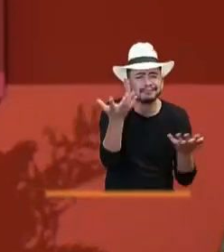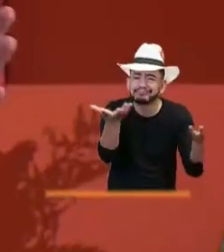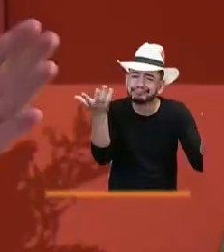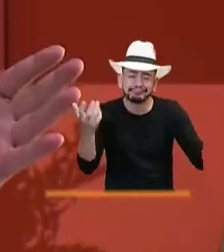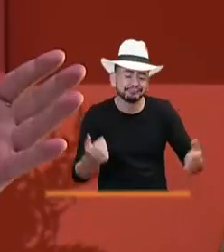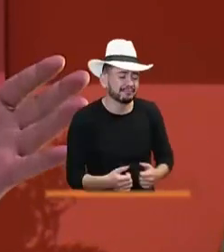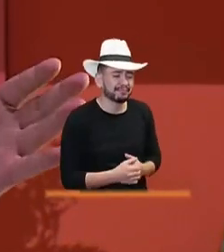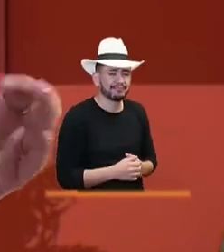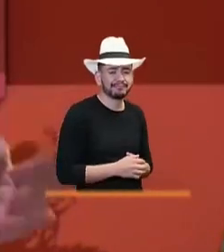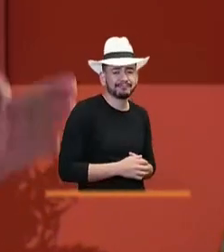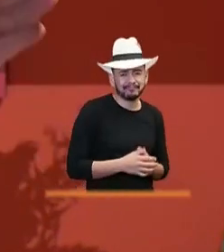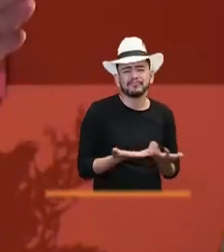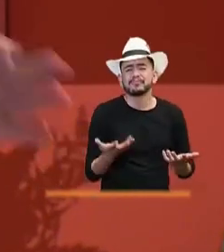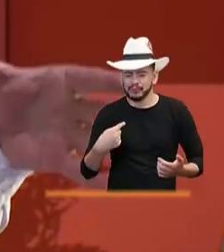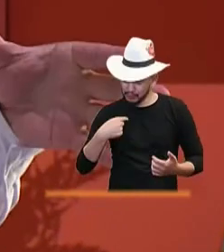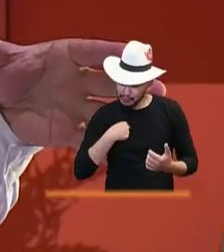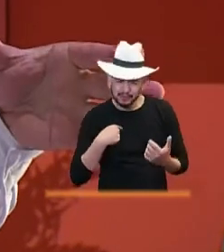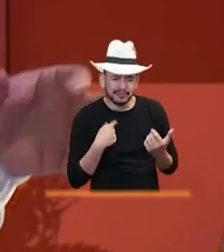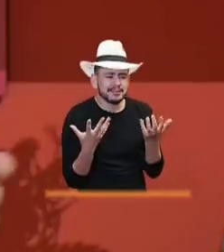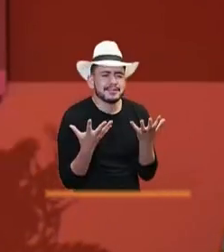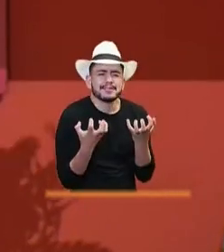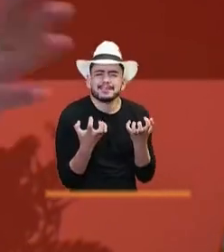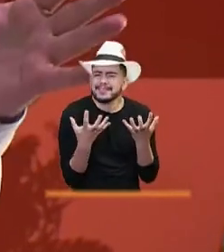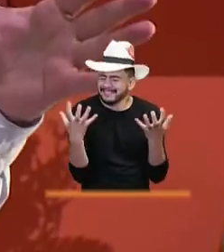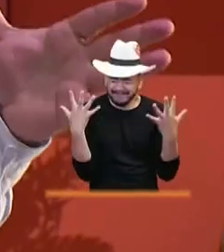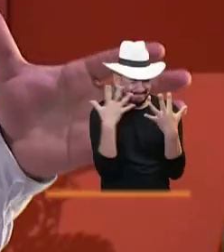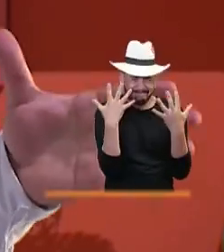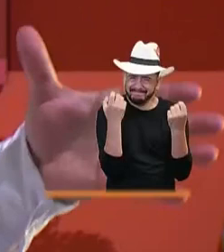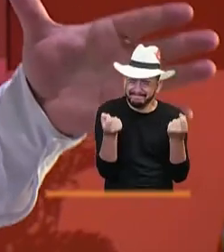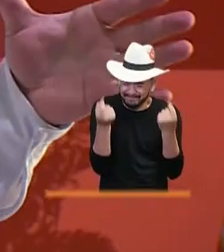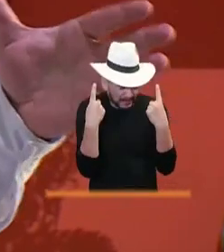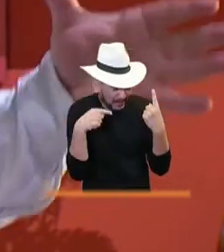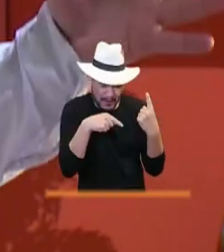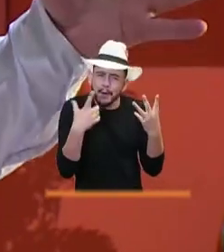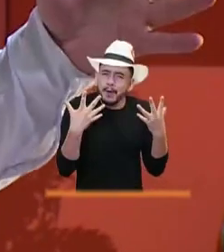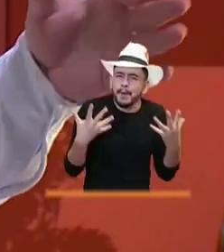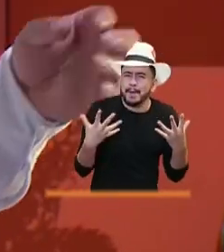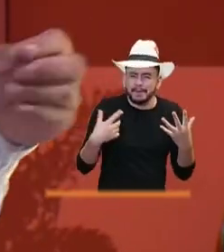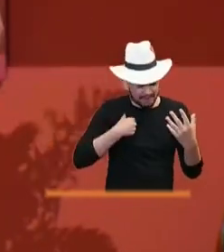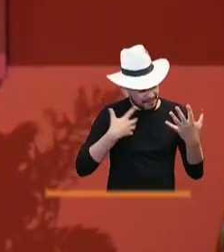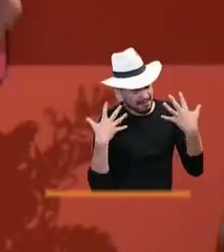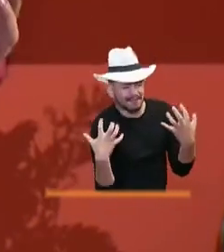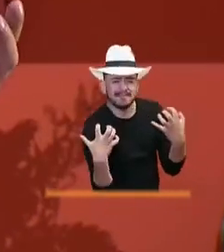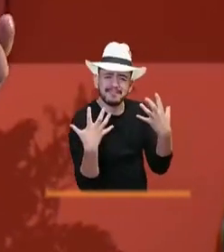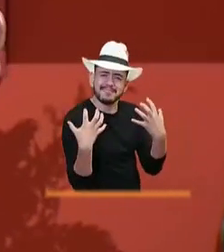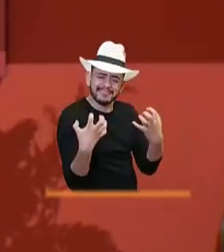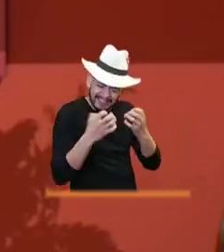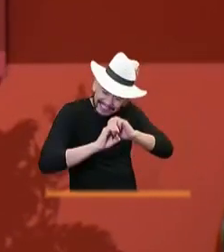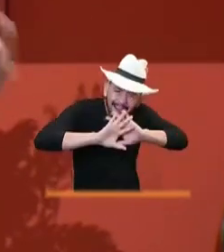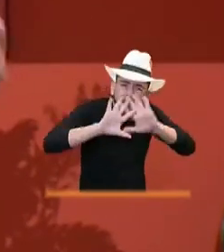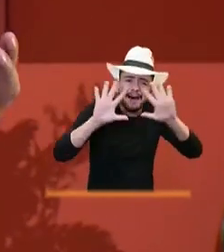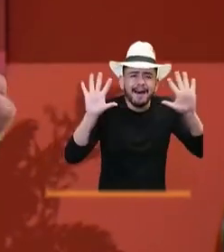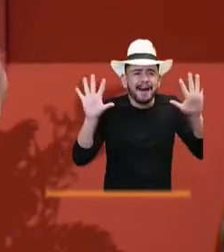Yo también quiero entender y hacerlo en un segundo. ¿Por qué